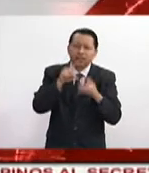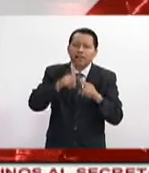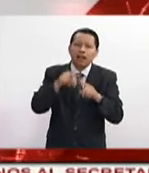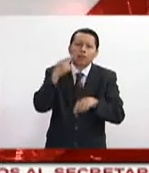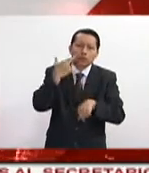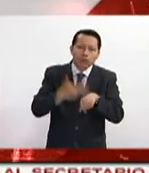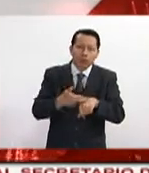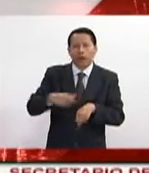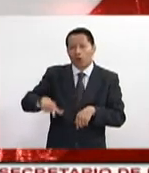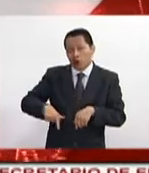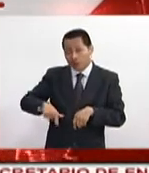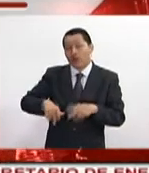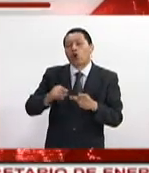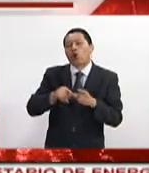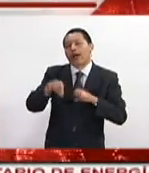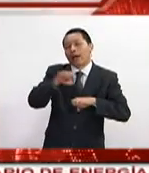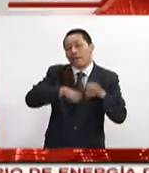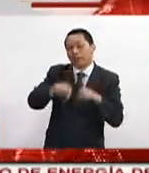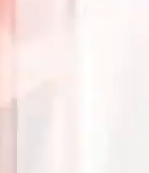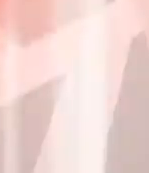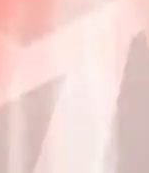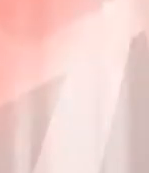o cualquiera que sea la causa.